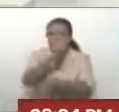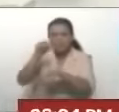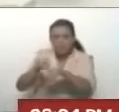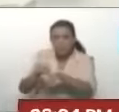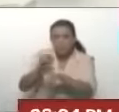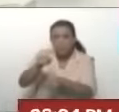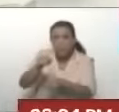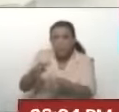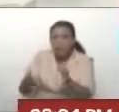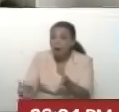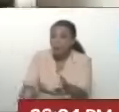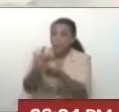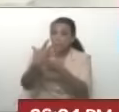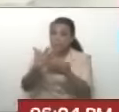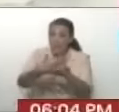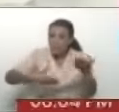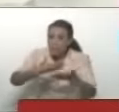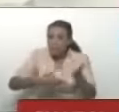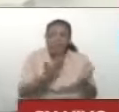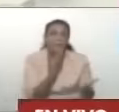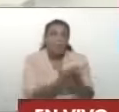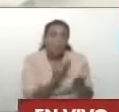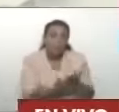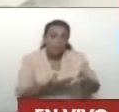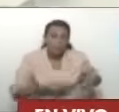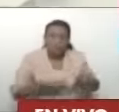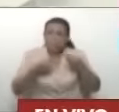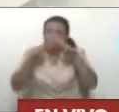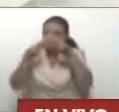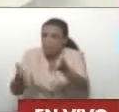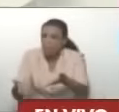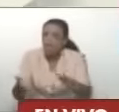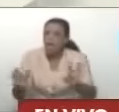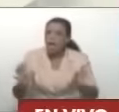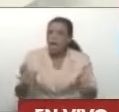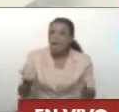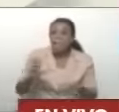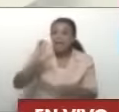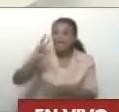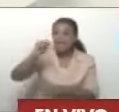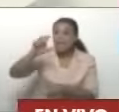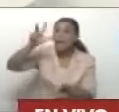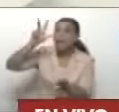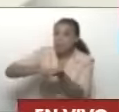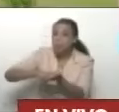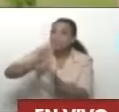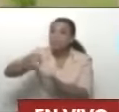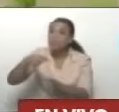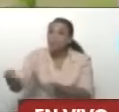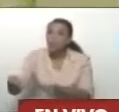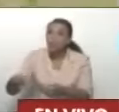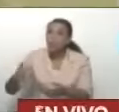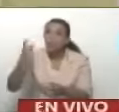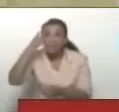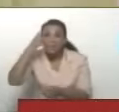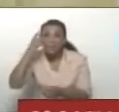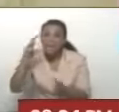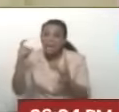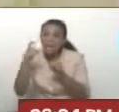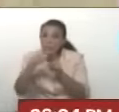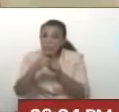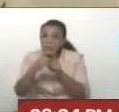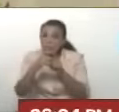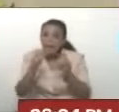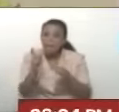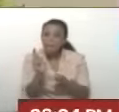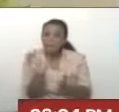donde va a salir el cronograma, la propuesta de cronograma electoral, para que el CNE decida definitivamente la fecha del